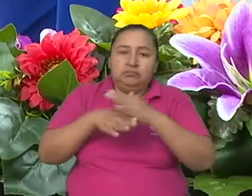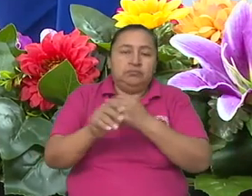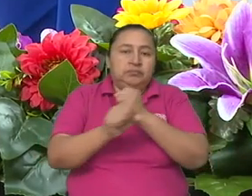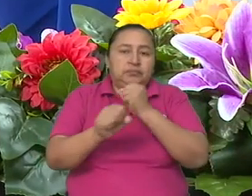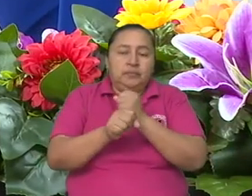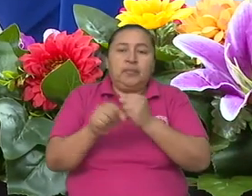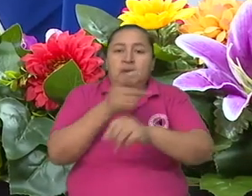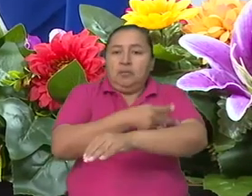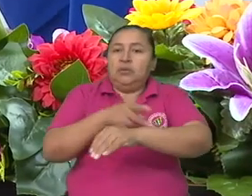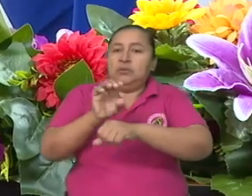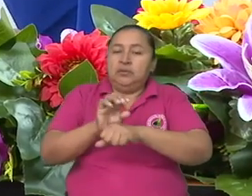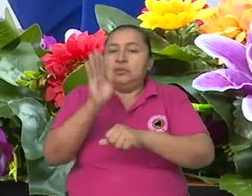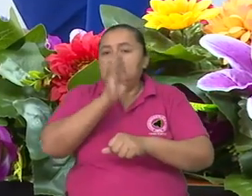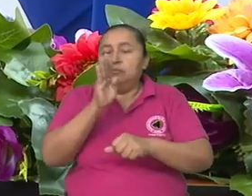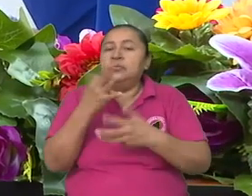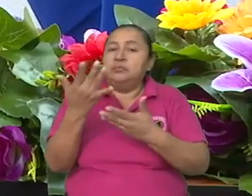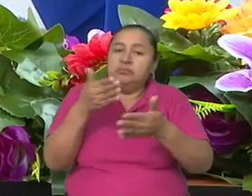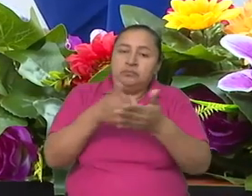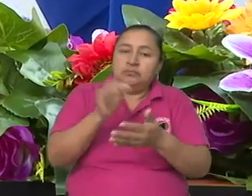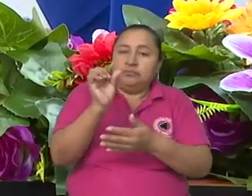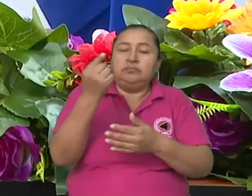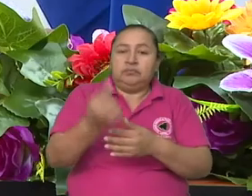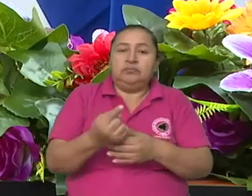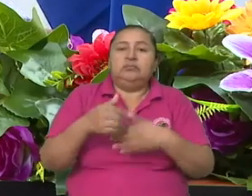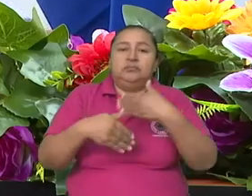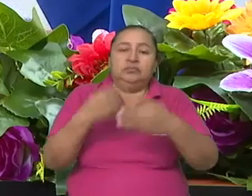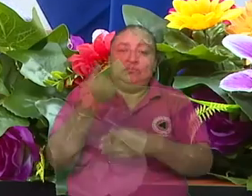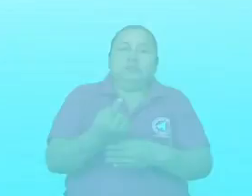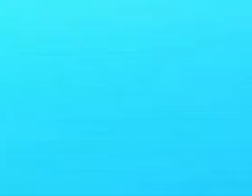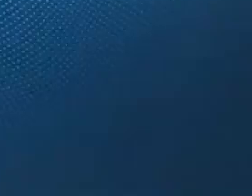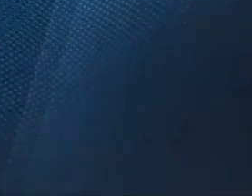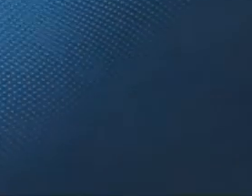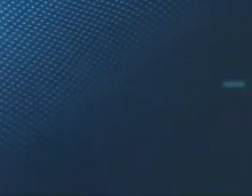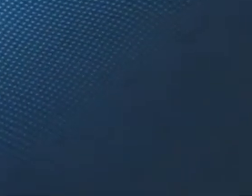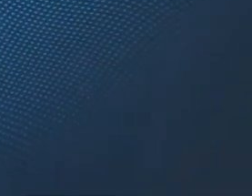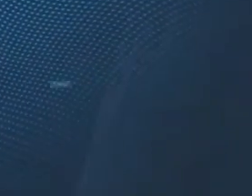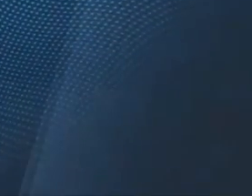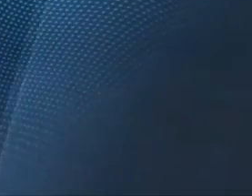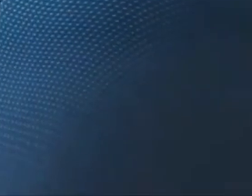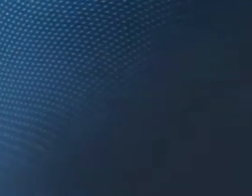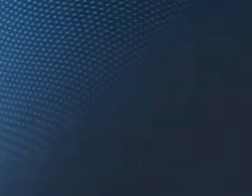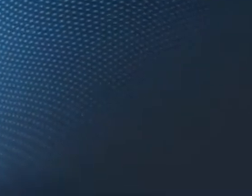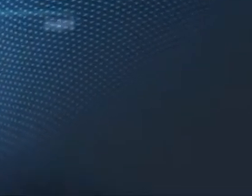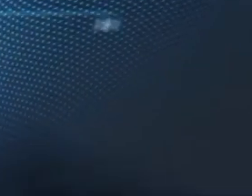realizado en Puerto Cabezas y Bluefield. Hacemos una muy breve pausa y nosotros ya volvemos.